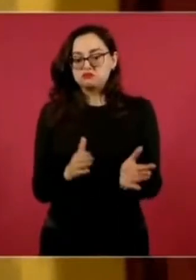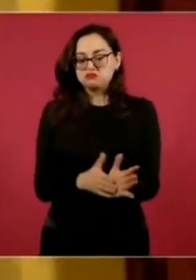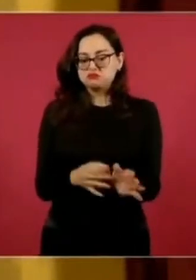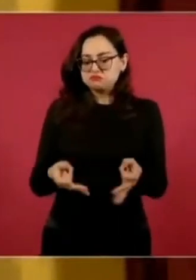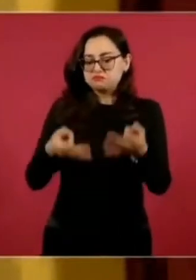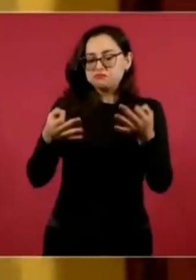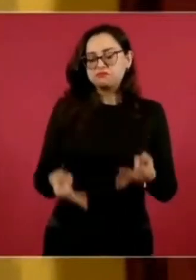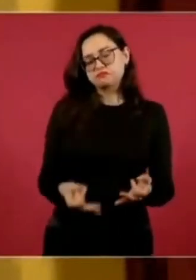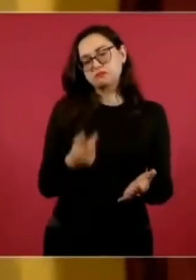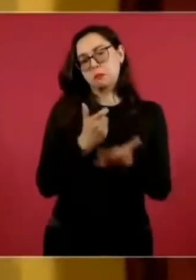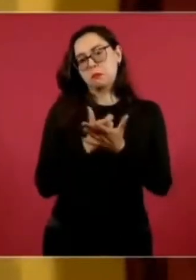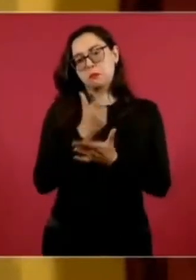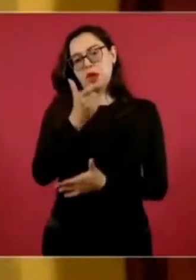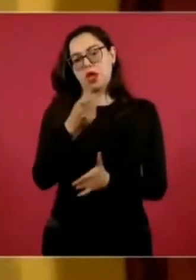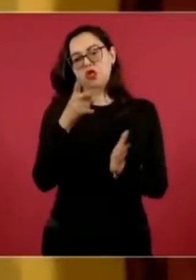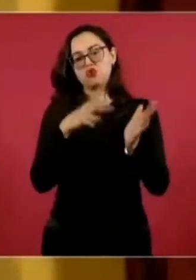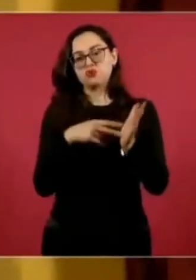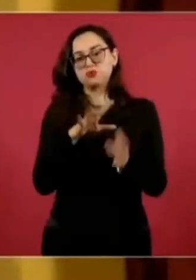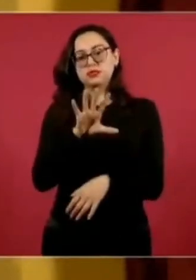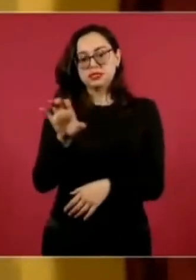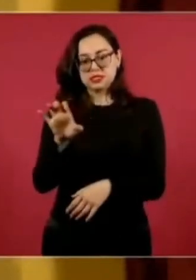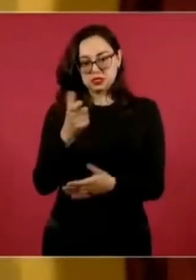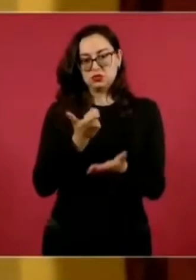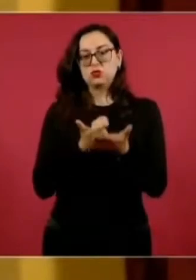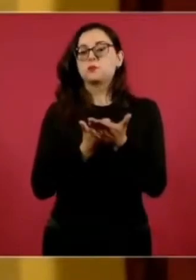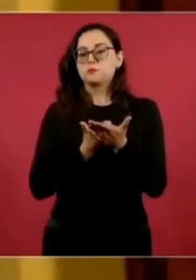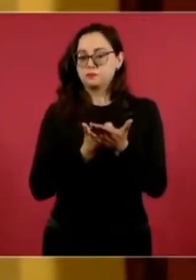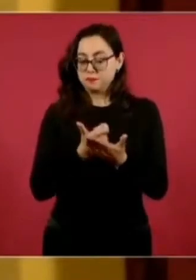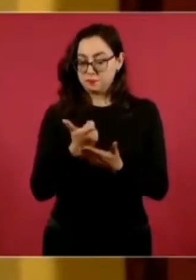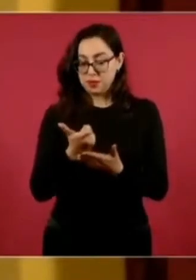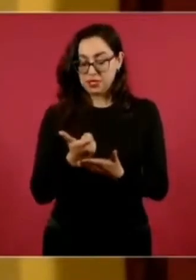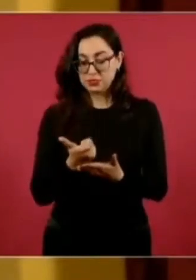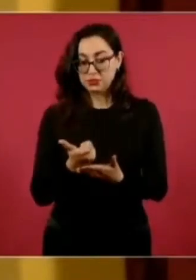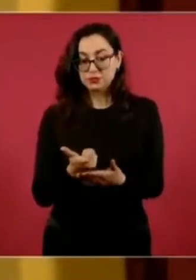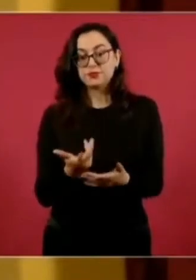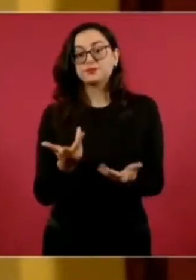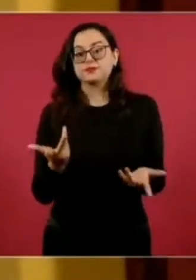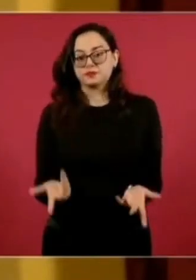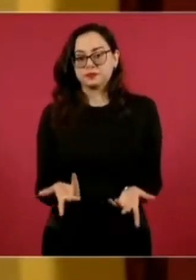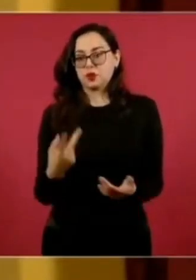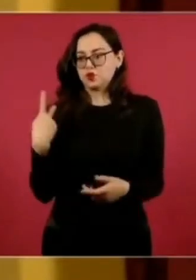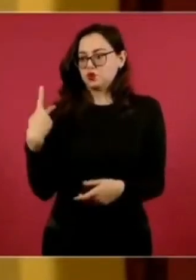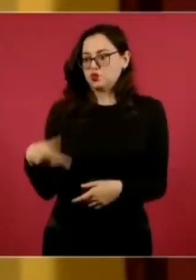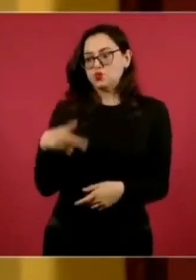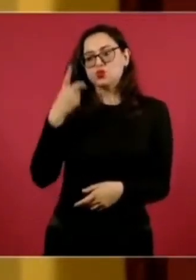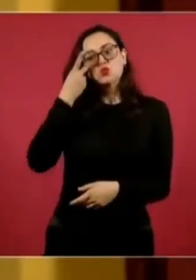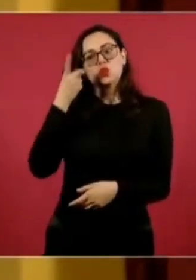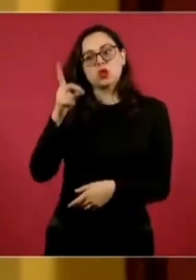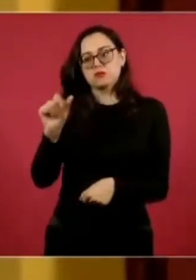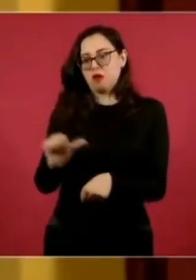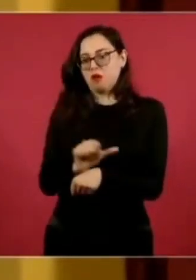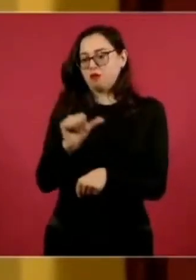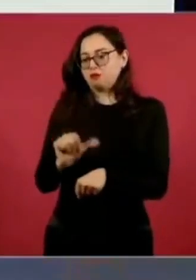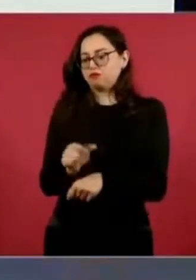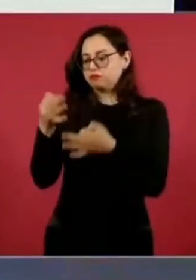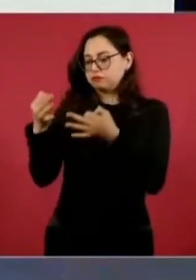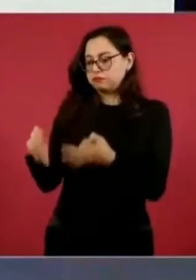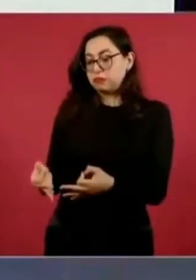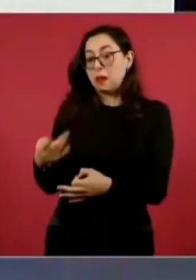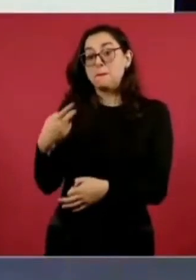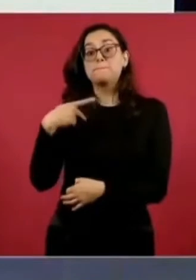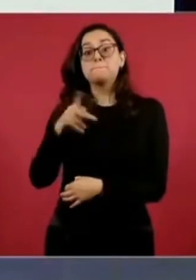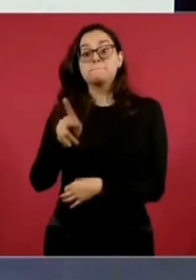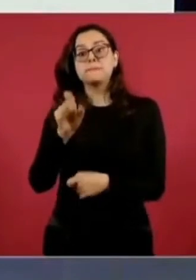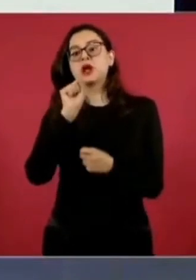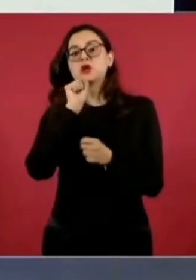su patrimonio pero también muy importante ayudan a que todos los vehículos que sean